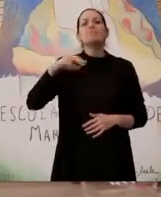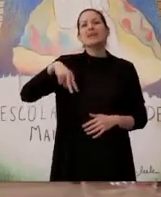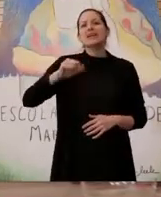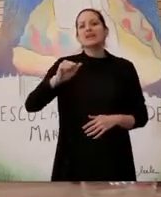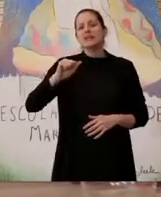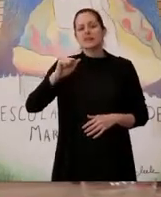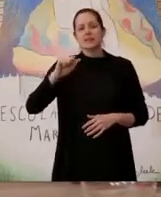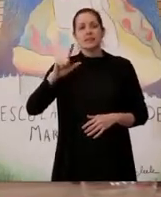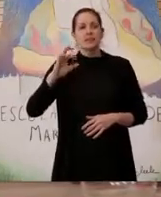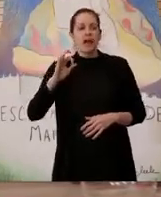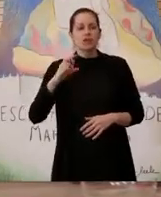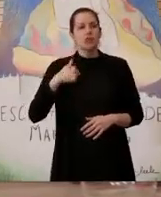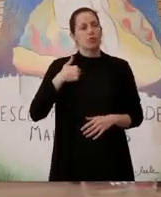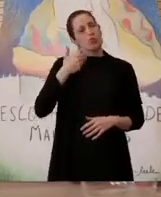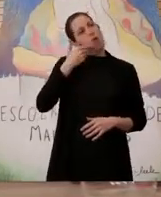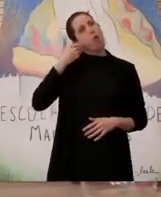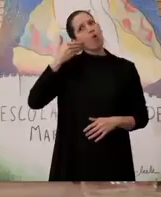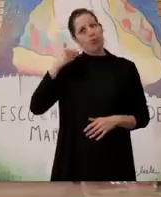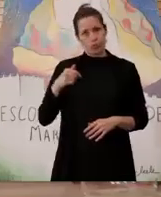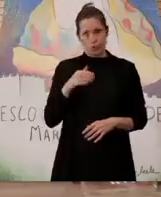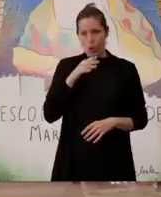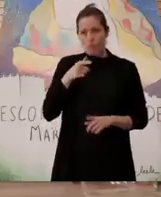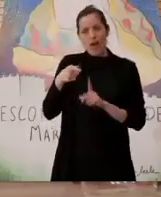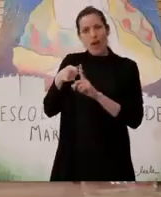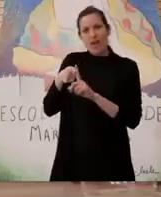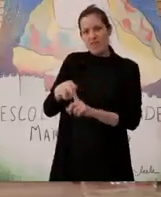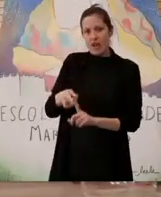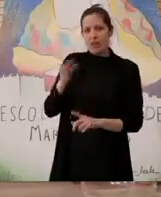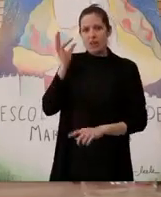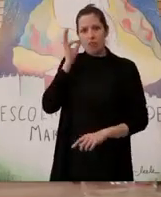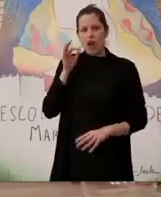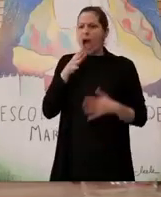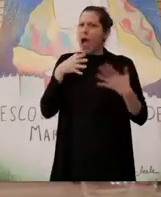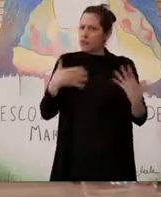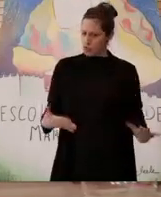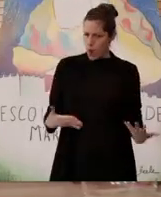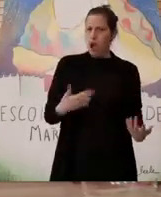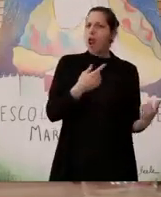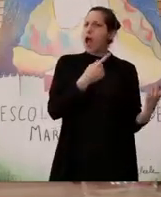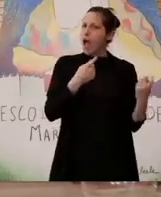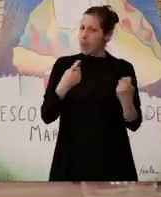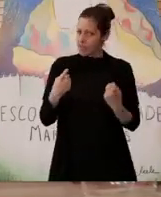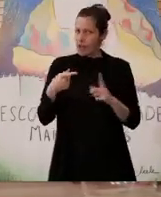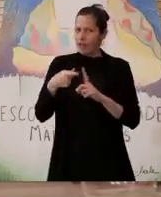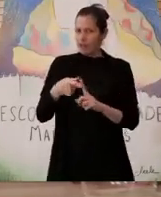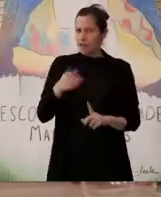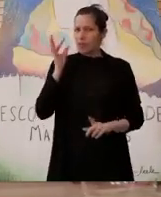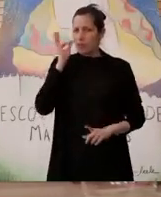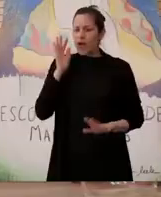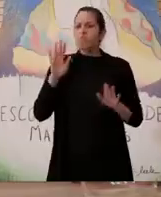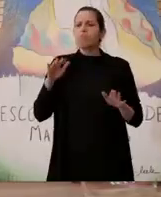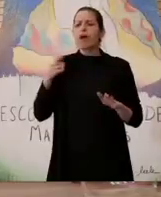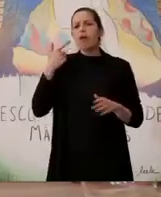memoria porque no solo necesitamos referentes muy agresoshe que astemos sino que necesitamos saber de dónde vimos para que alas